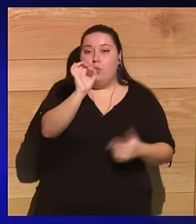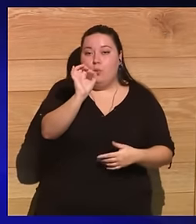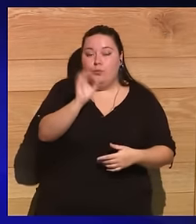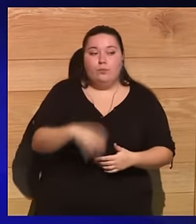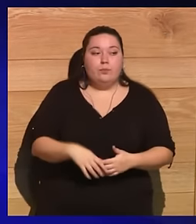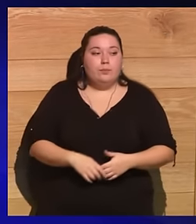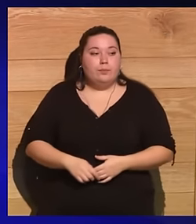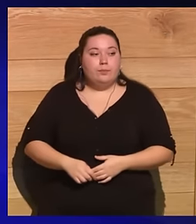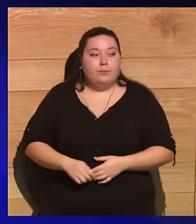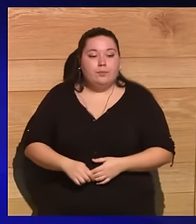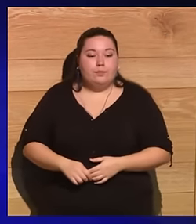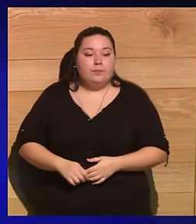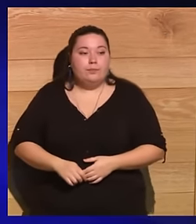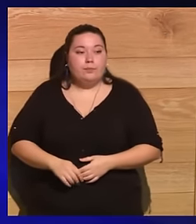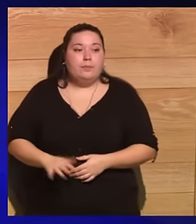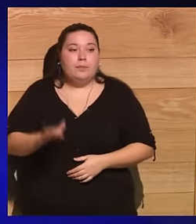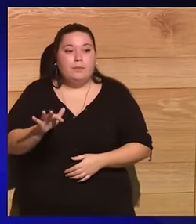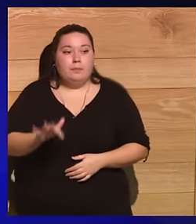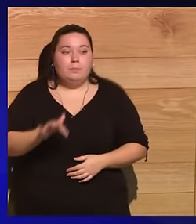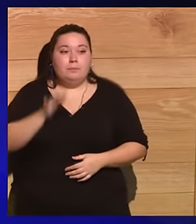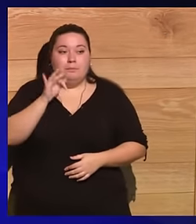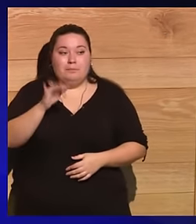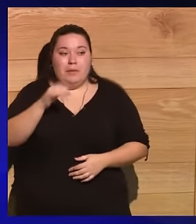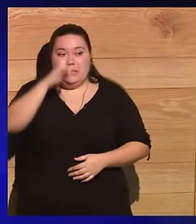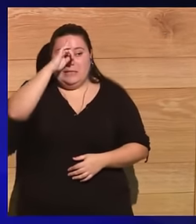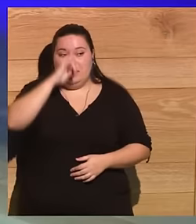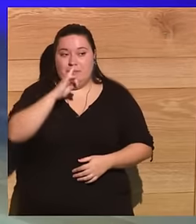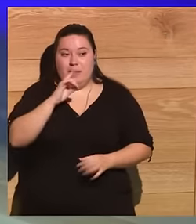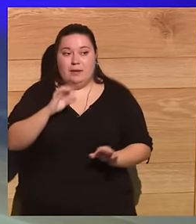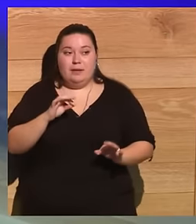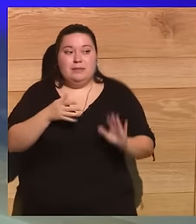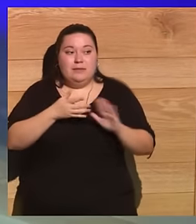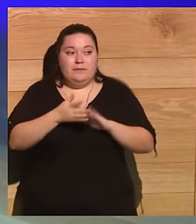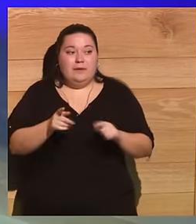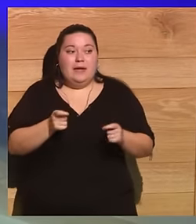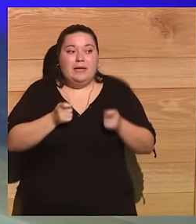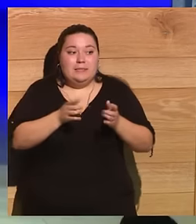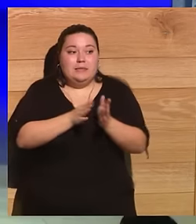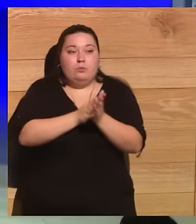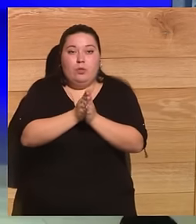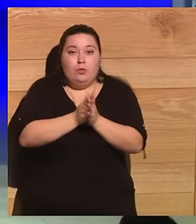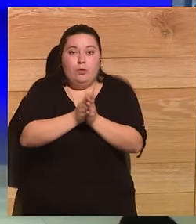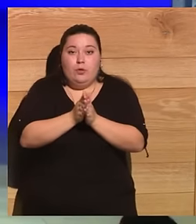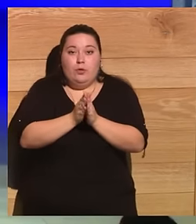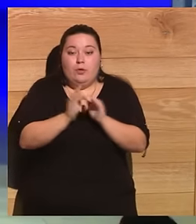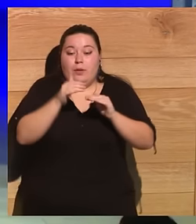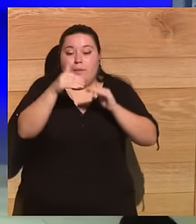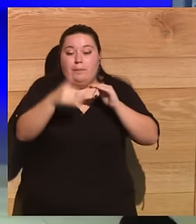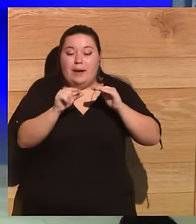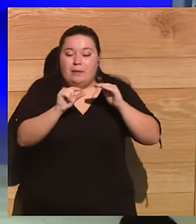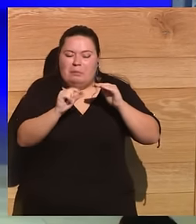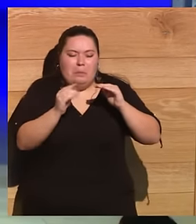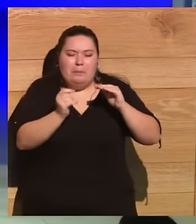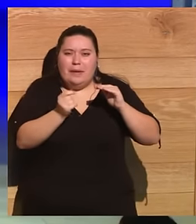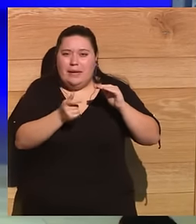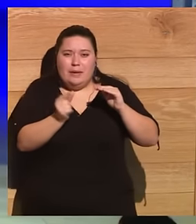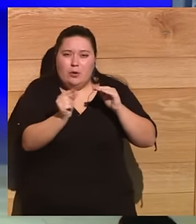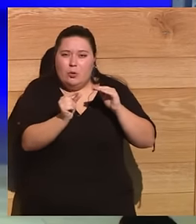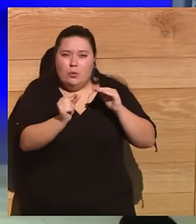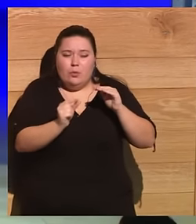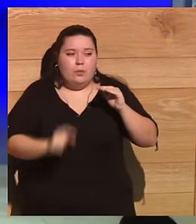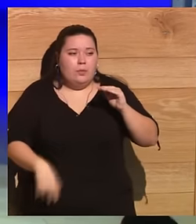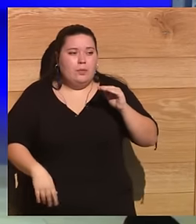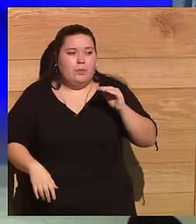Y no hay imagen. Es decir, es simplemente la estimulación de una pequeña parte de la corteza. En este